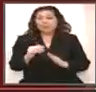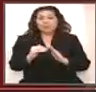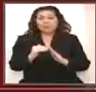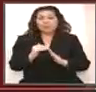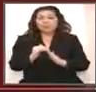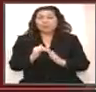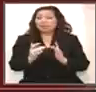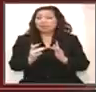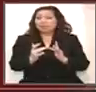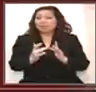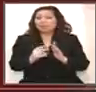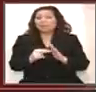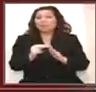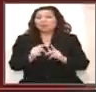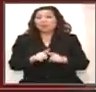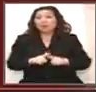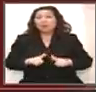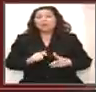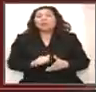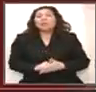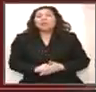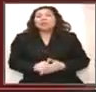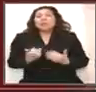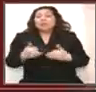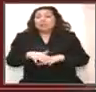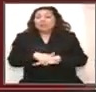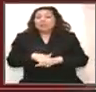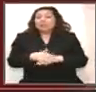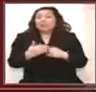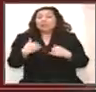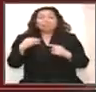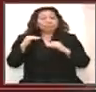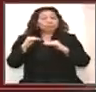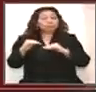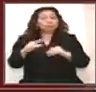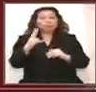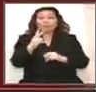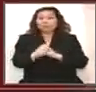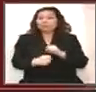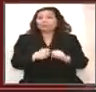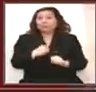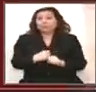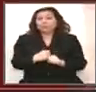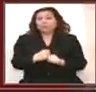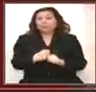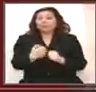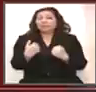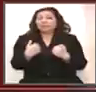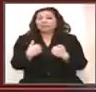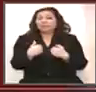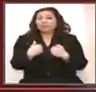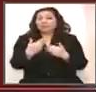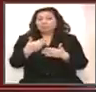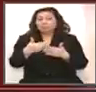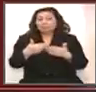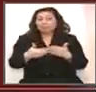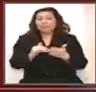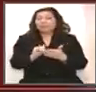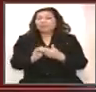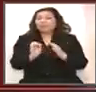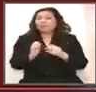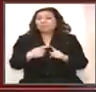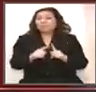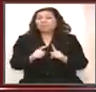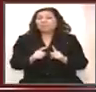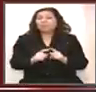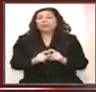de acción identificadas a nivel local. Este plan local tiene un horizonte de 2 años a nivel local y contiene los indicadores que nos